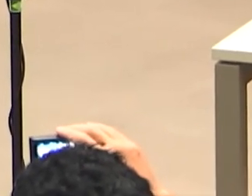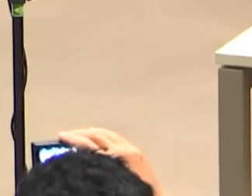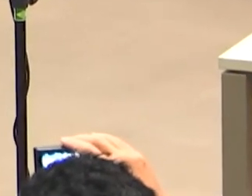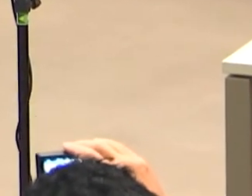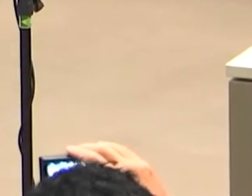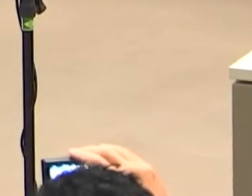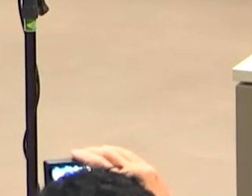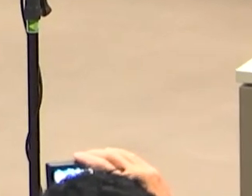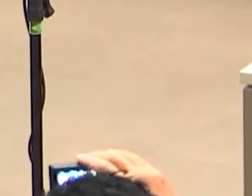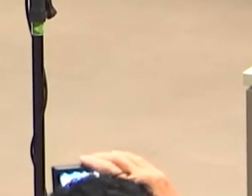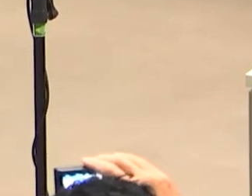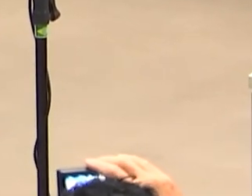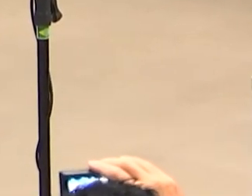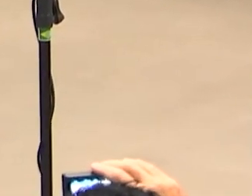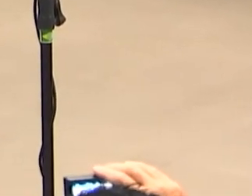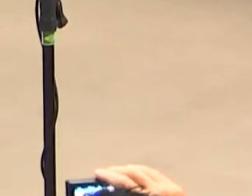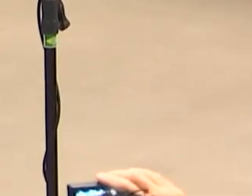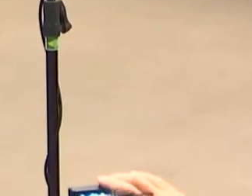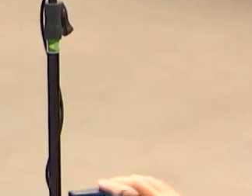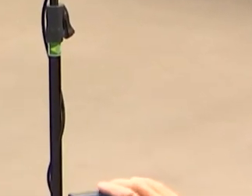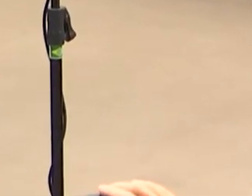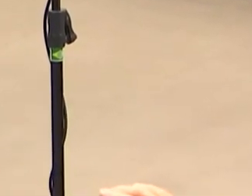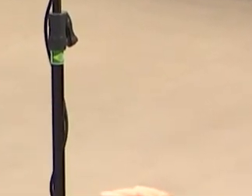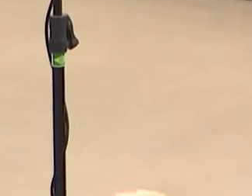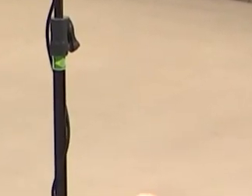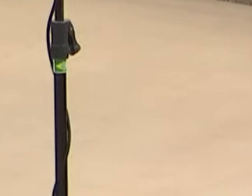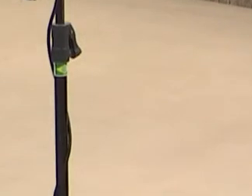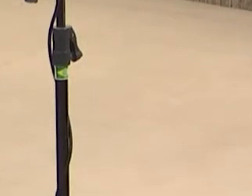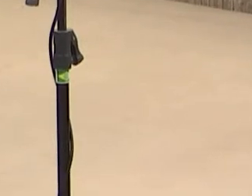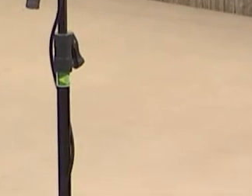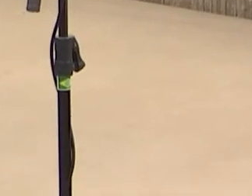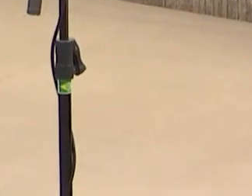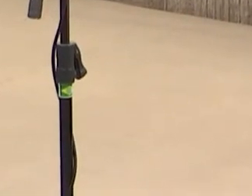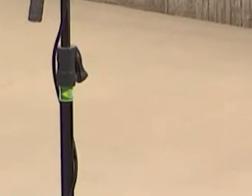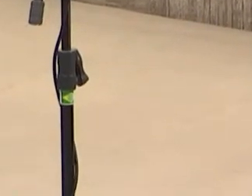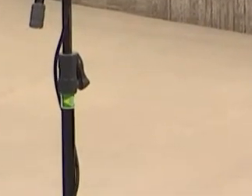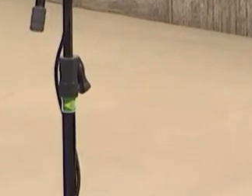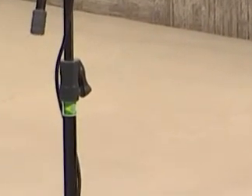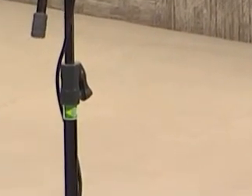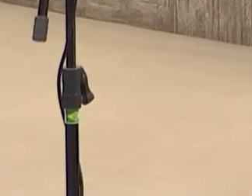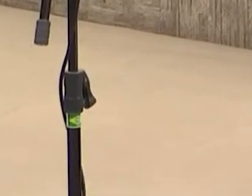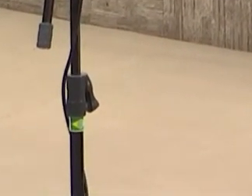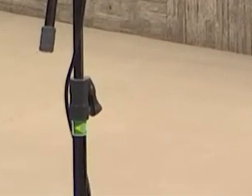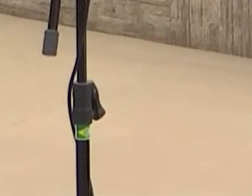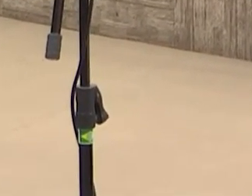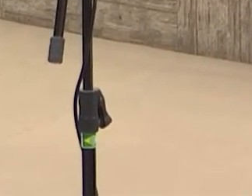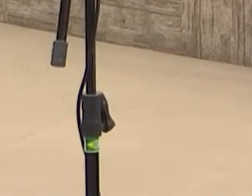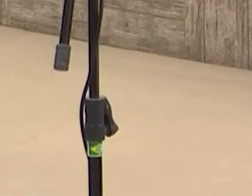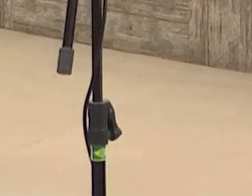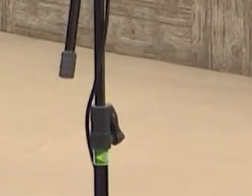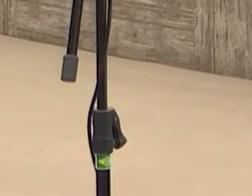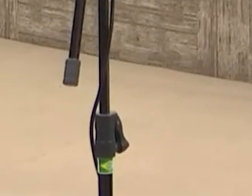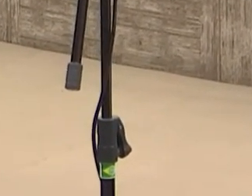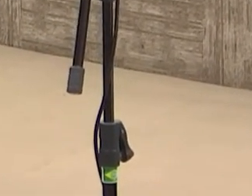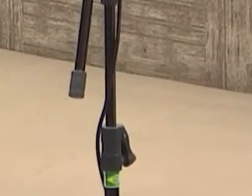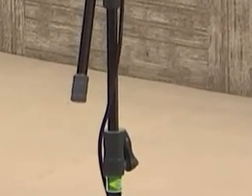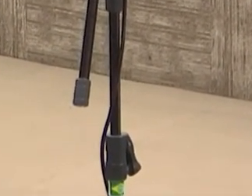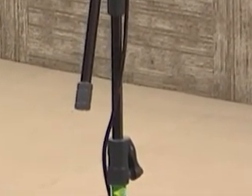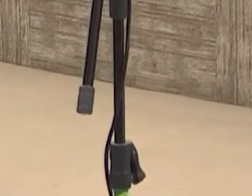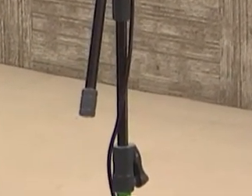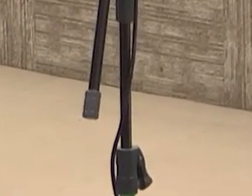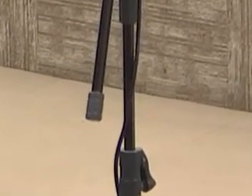pensando, por lo que más tú quieras. ¿Hasta cuándo?